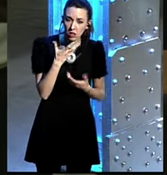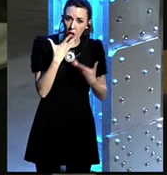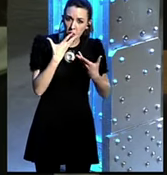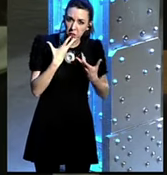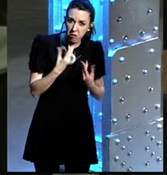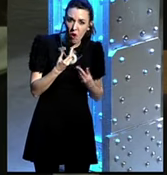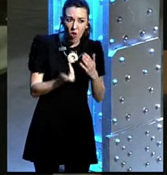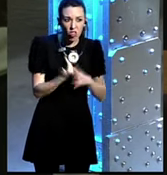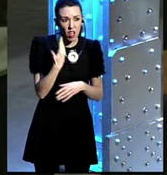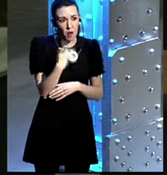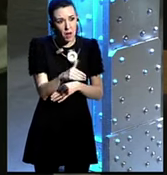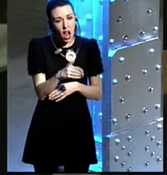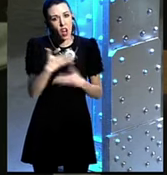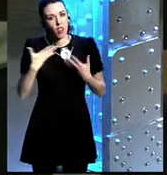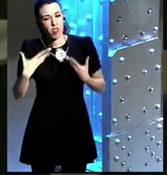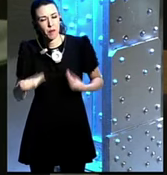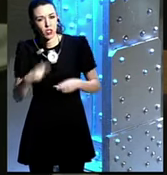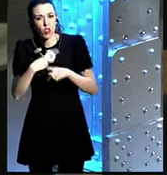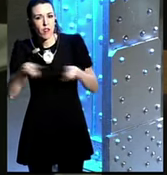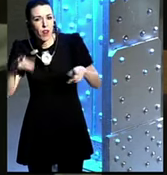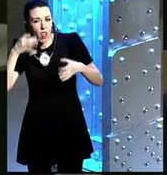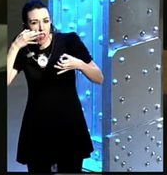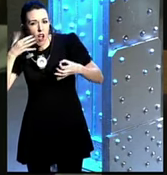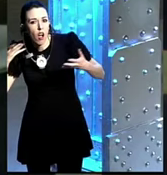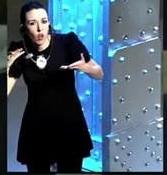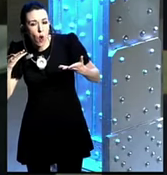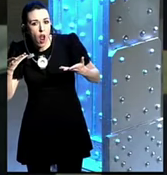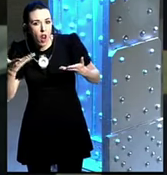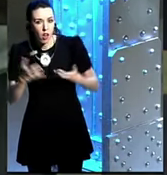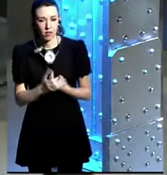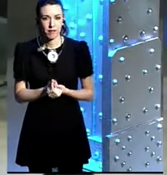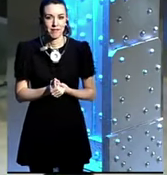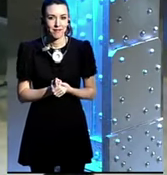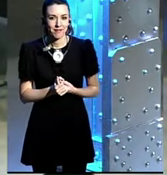haber tenido un mal día, de una depresión real?